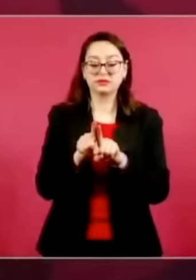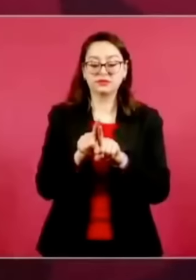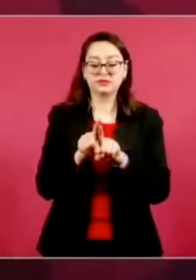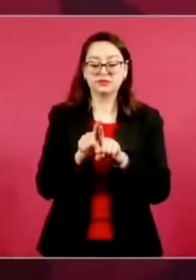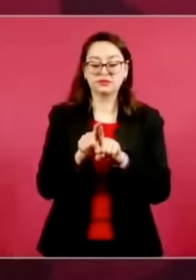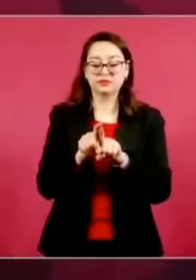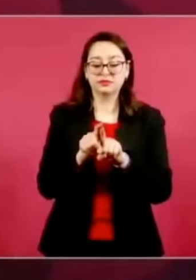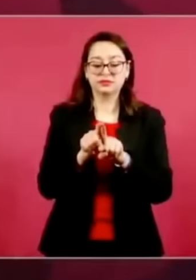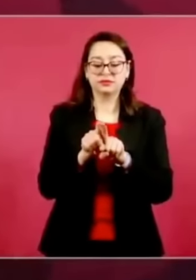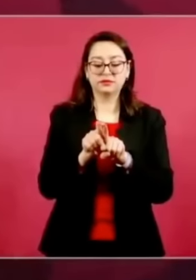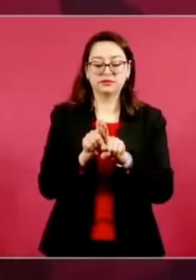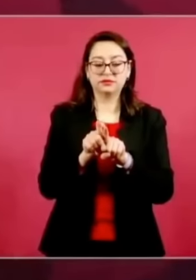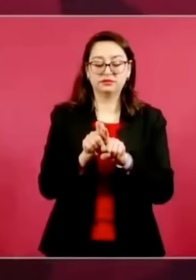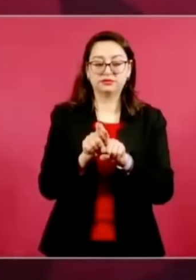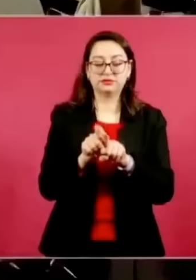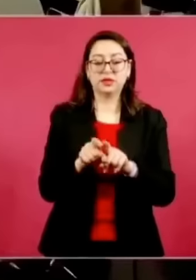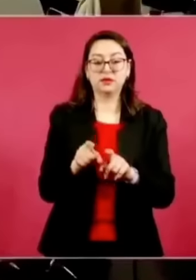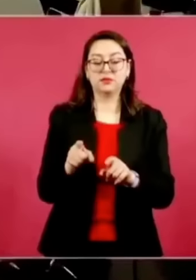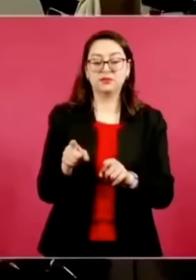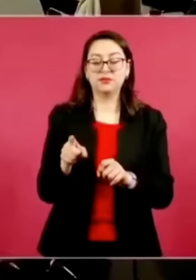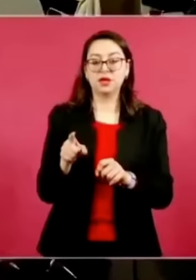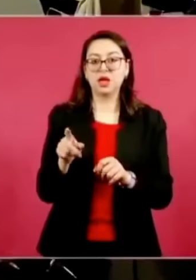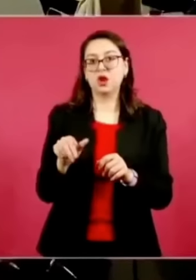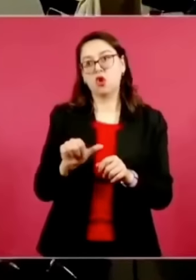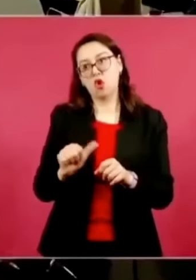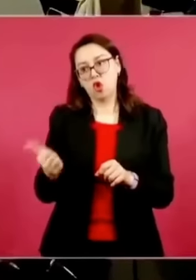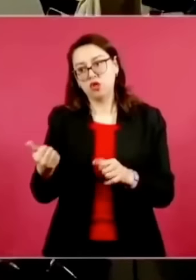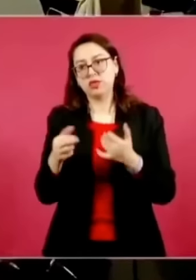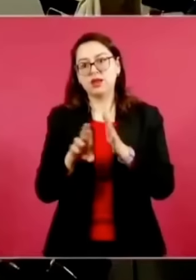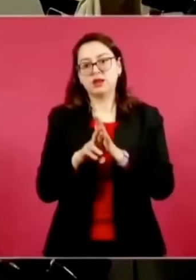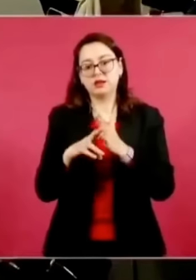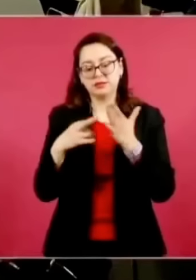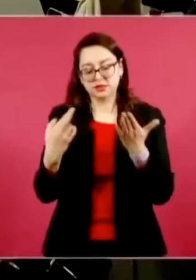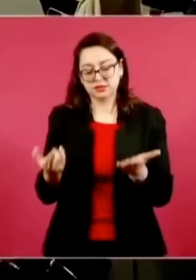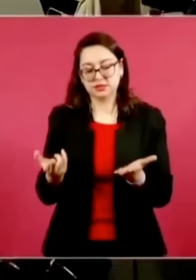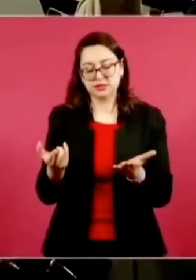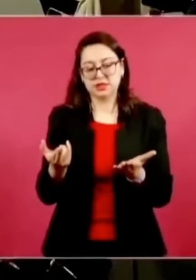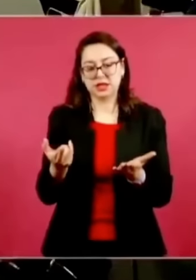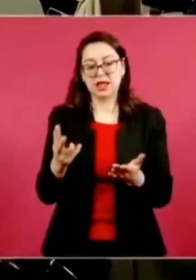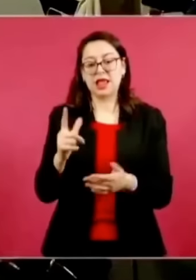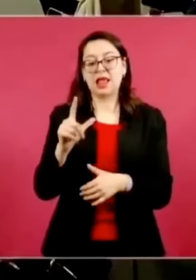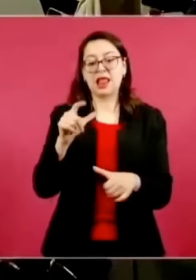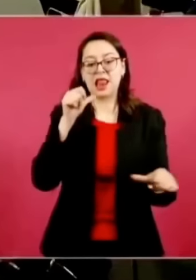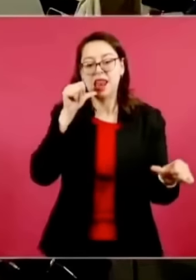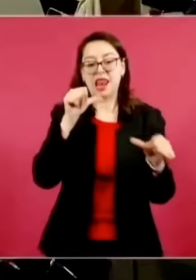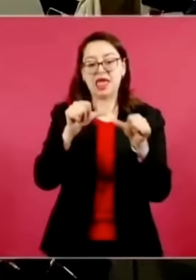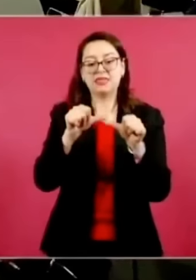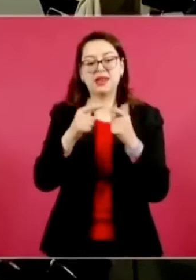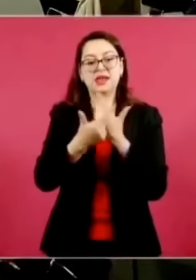a Enrique Krause de la revista Letras Libres.